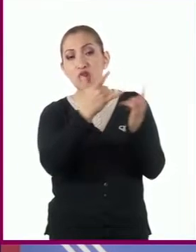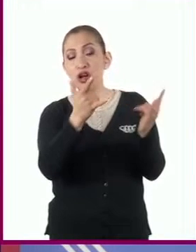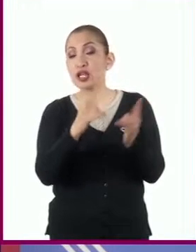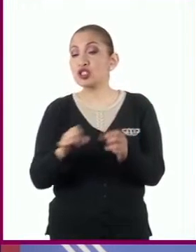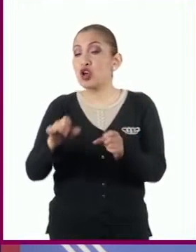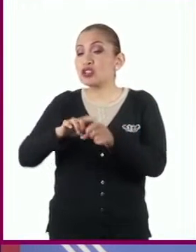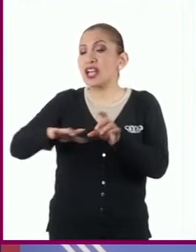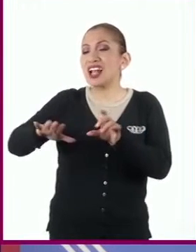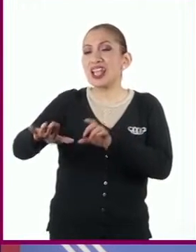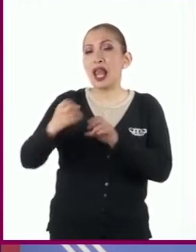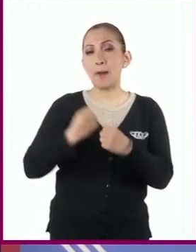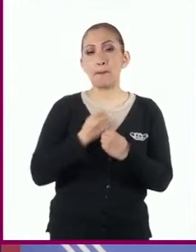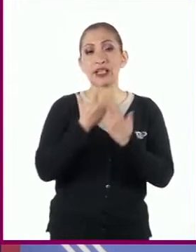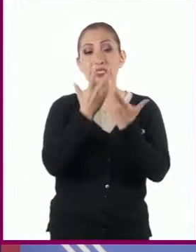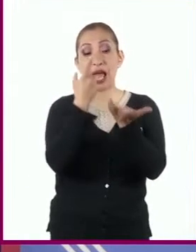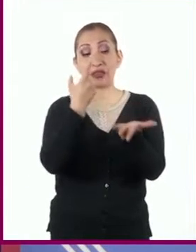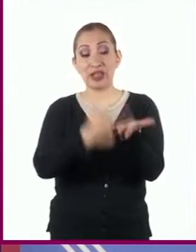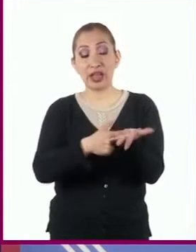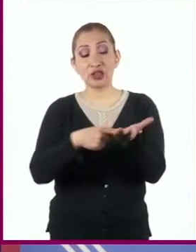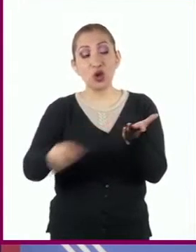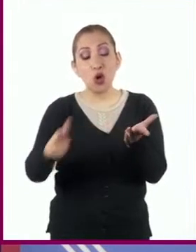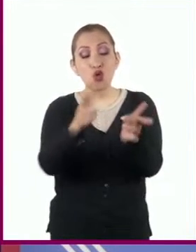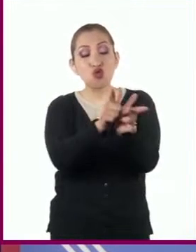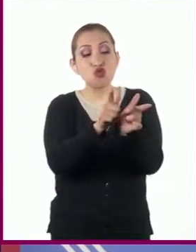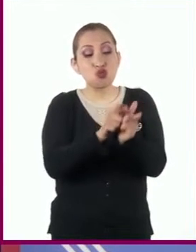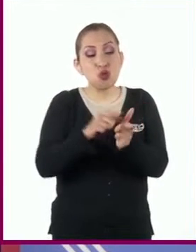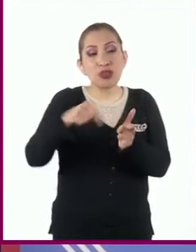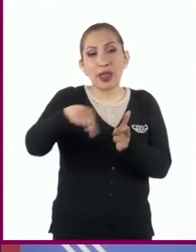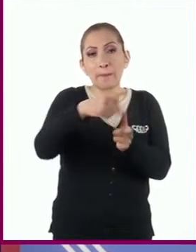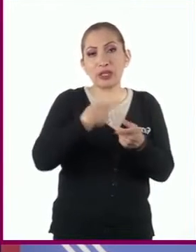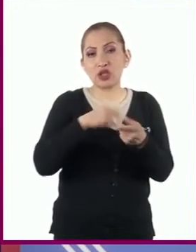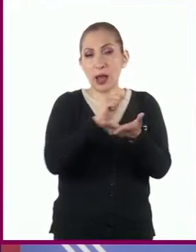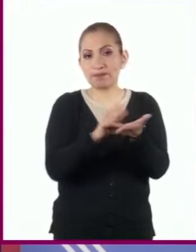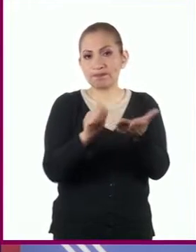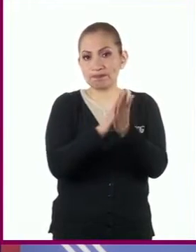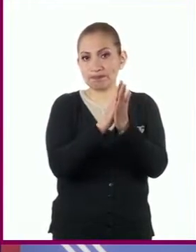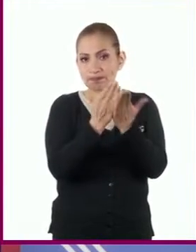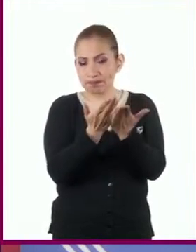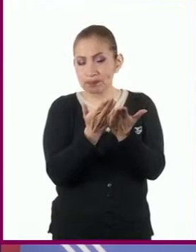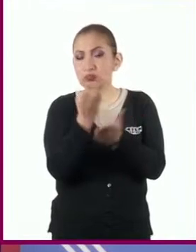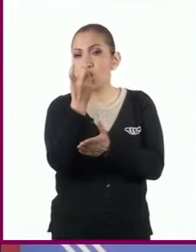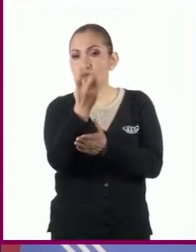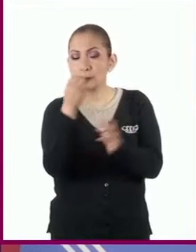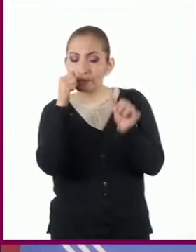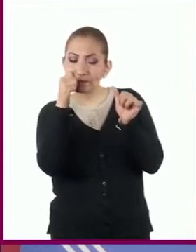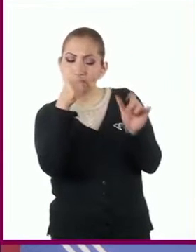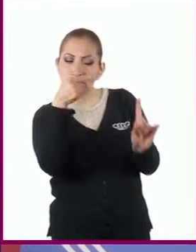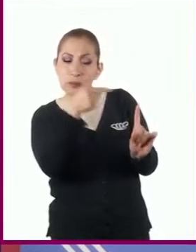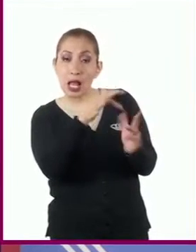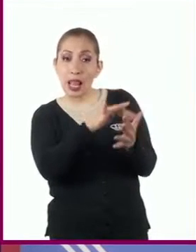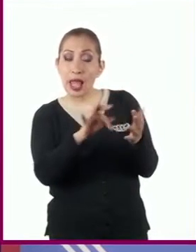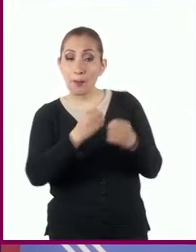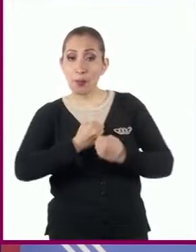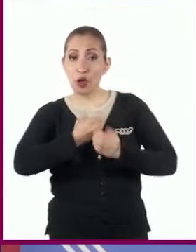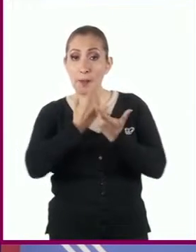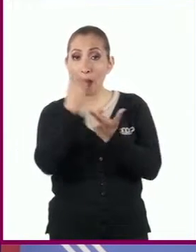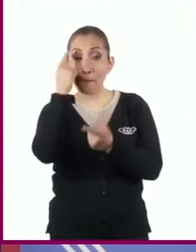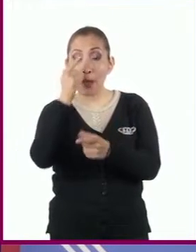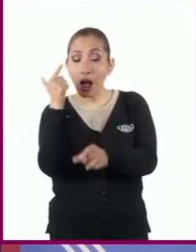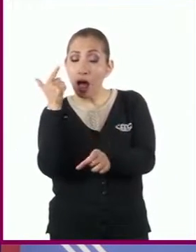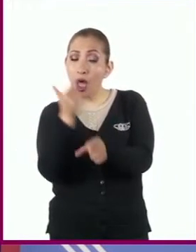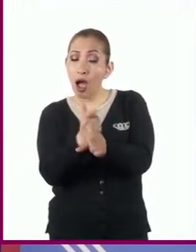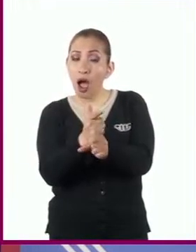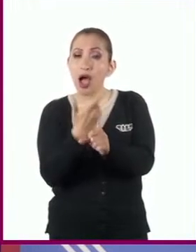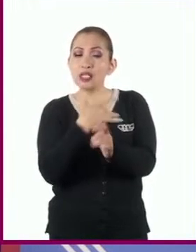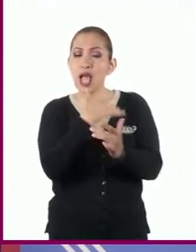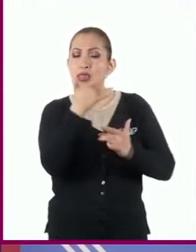social de la poesía dentro de un movimiento literario. Para ello, nos centraremos en leer poemas para identificar